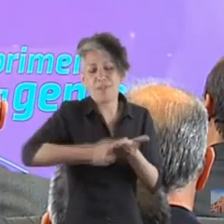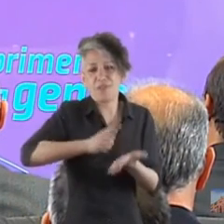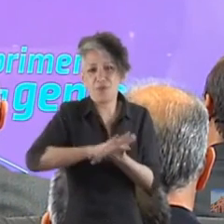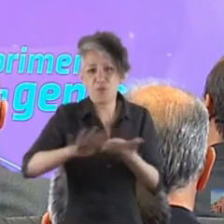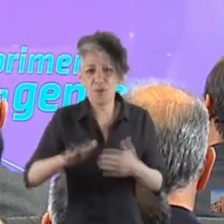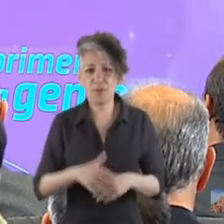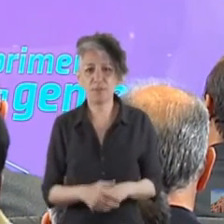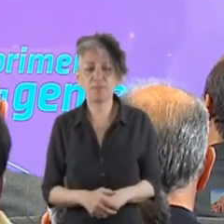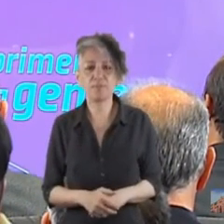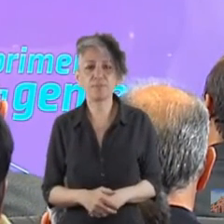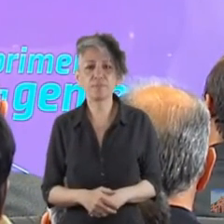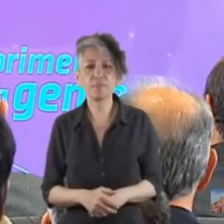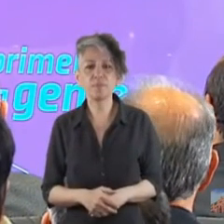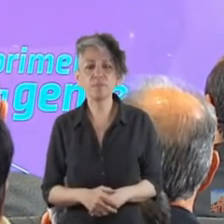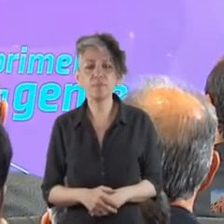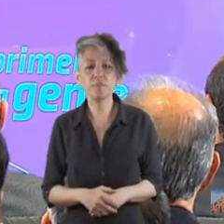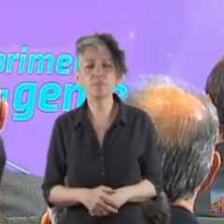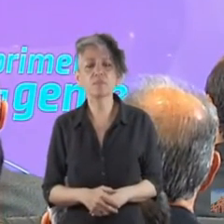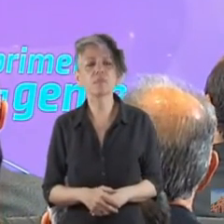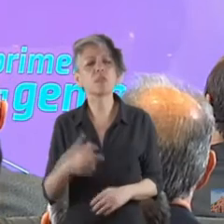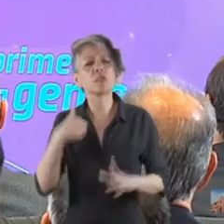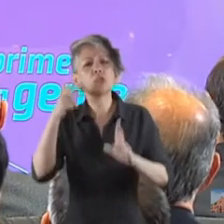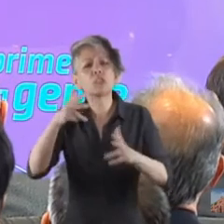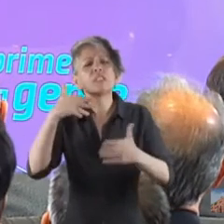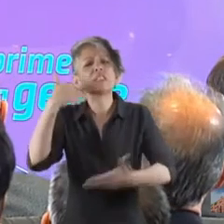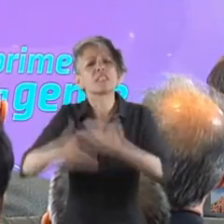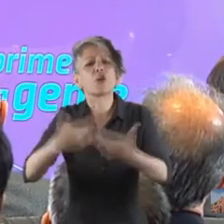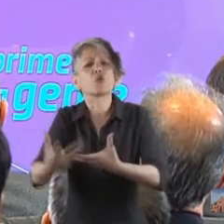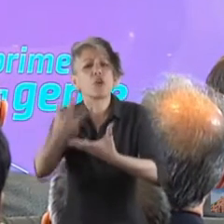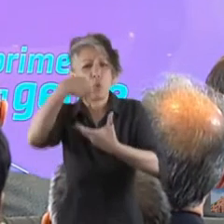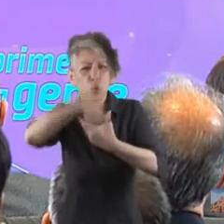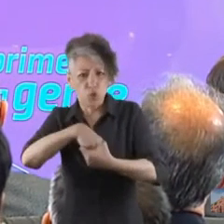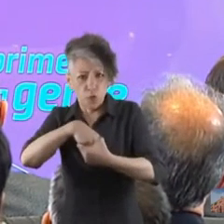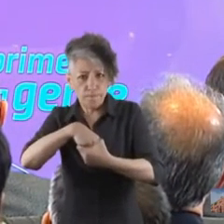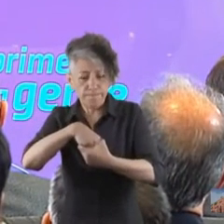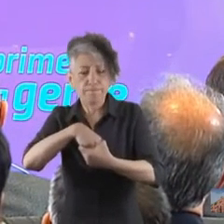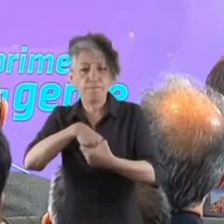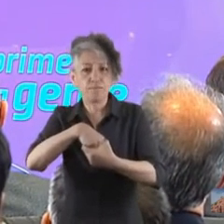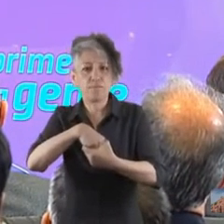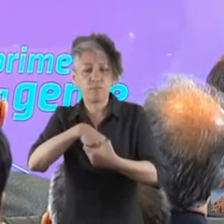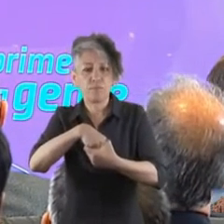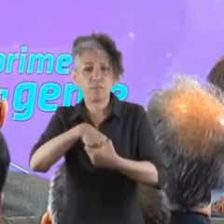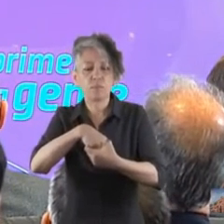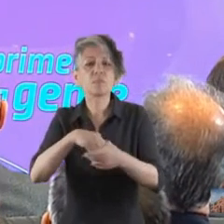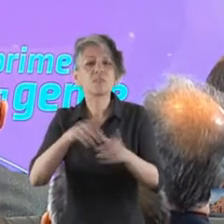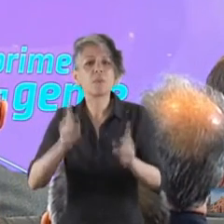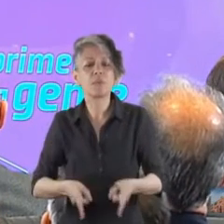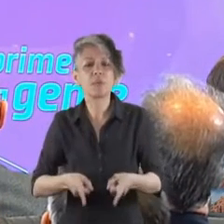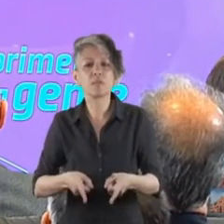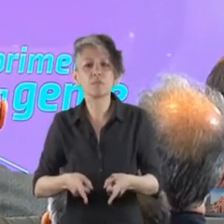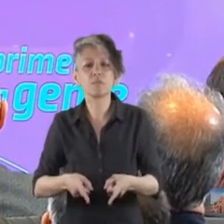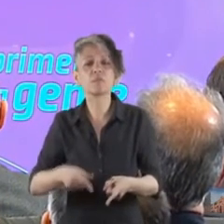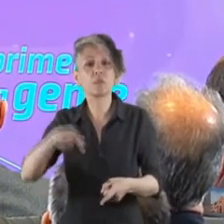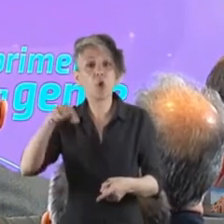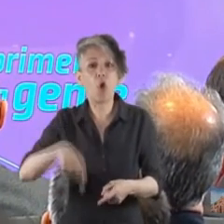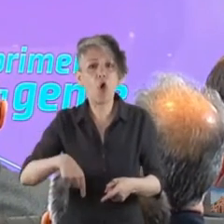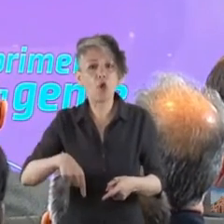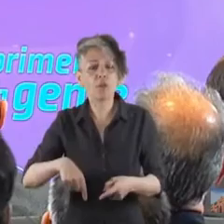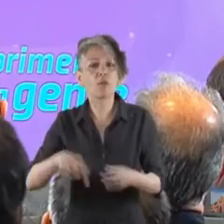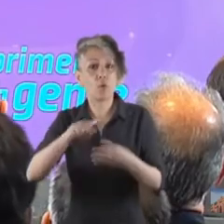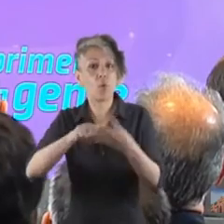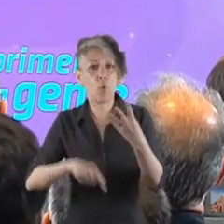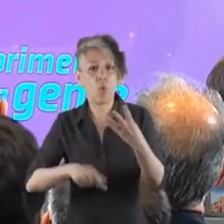el desarrollo con inclusión como cuarto principio también hoy vamos a anunciar cuatro